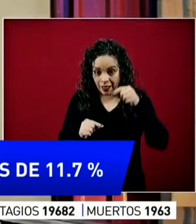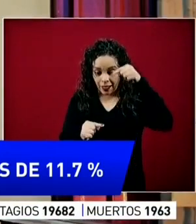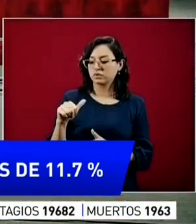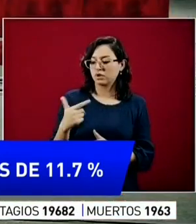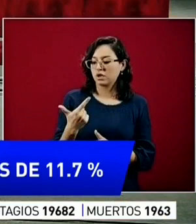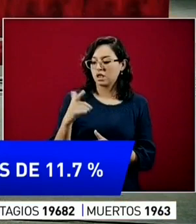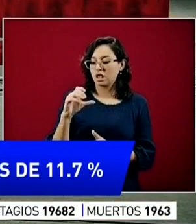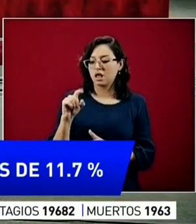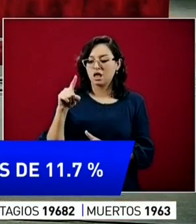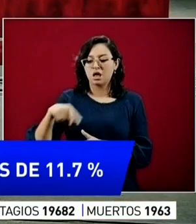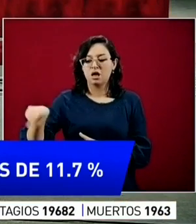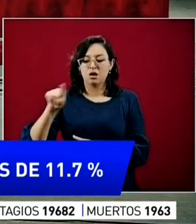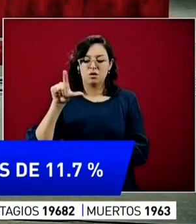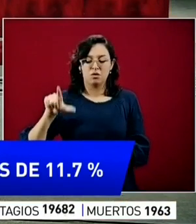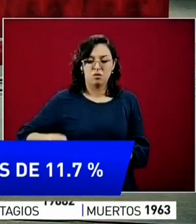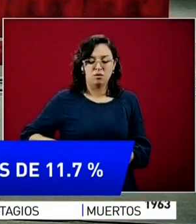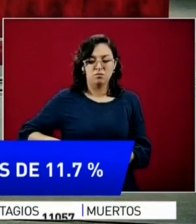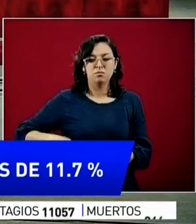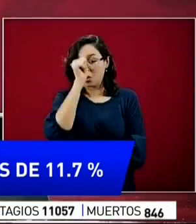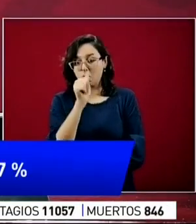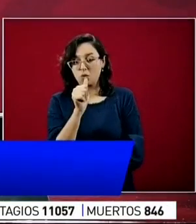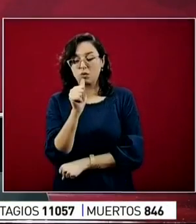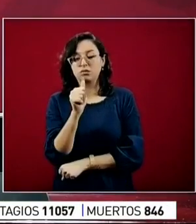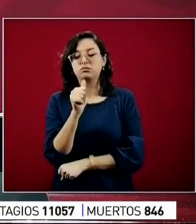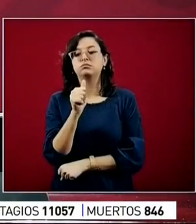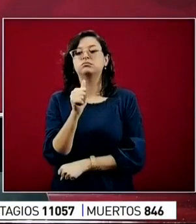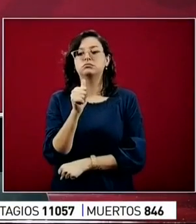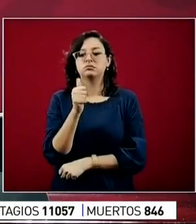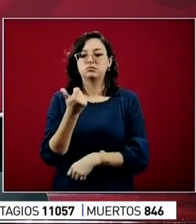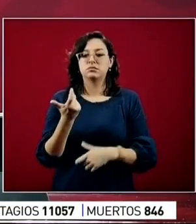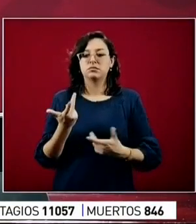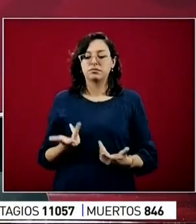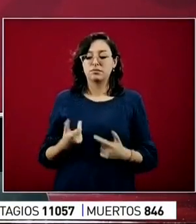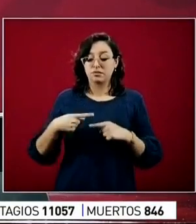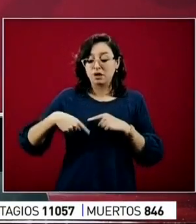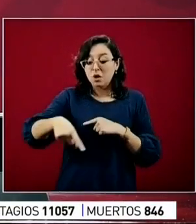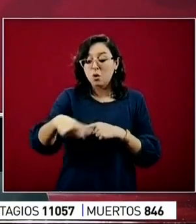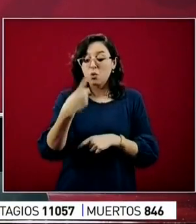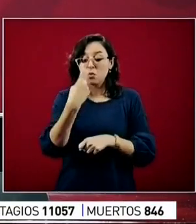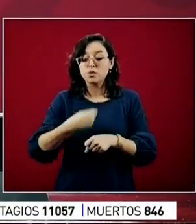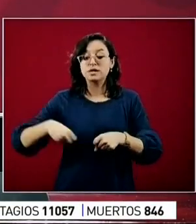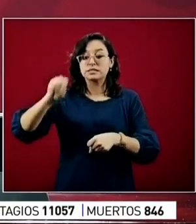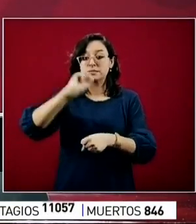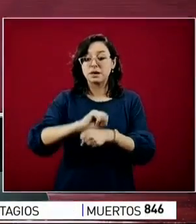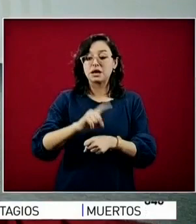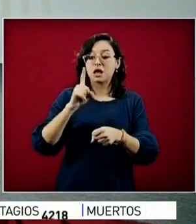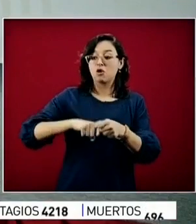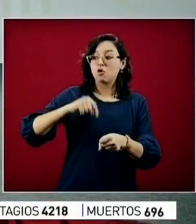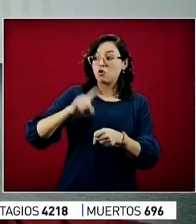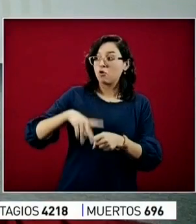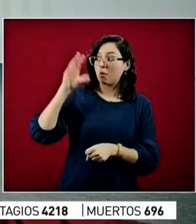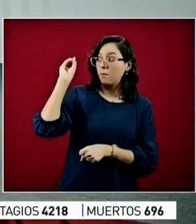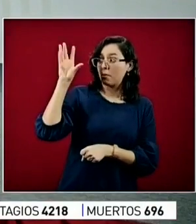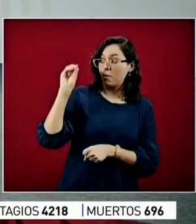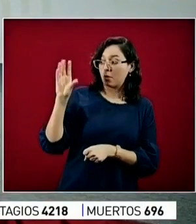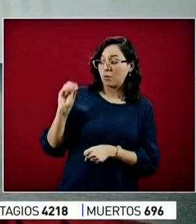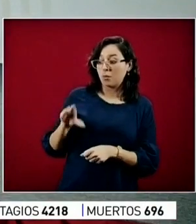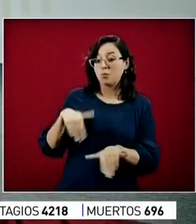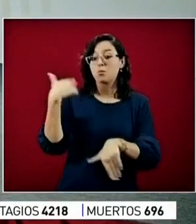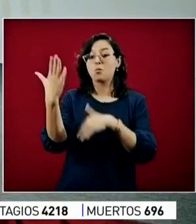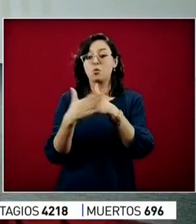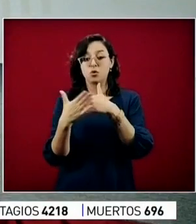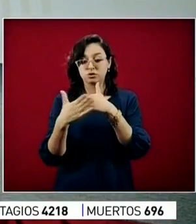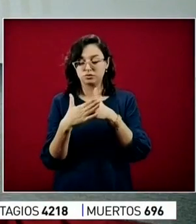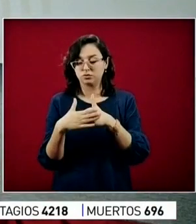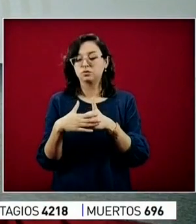defunciones. Hugo López-Gatell, subsecretario de Salud, refirió que durante una reunión con gobernadores se acordó evaluar la dependencia económica del